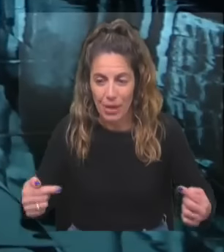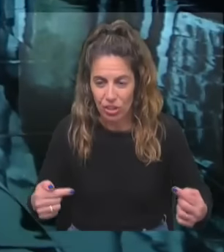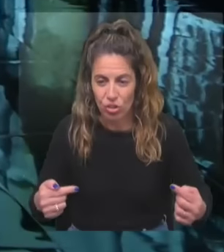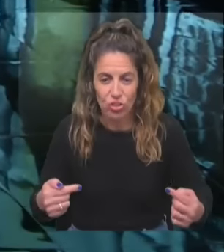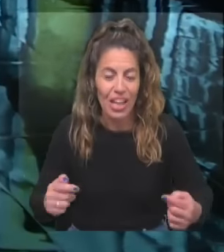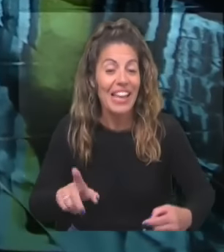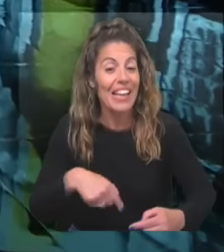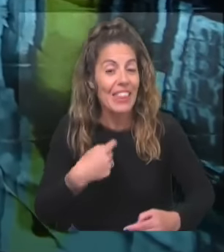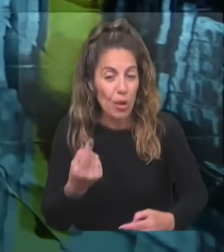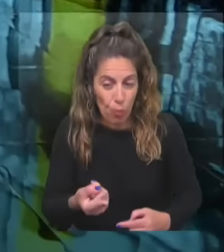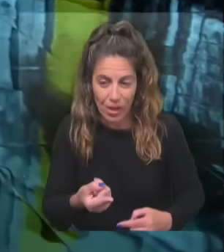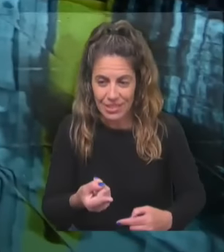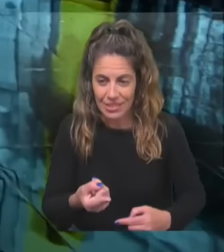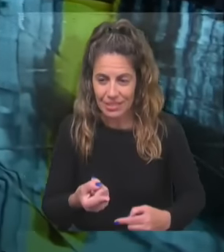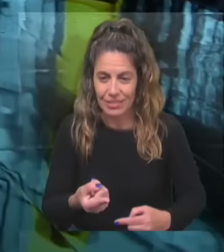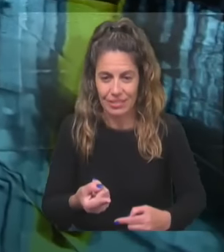que después,